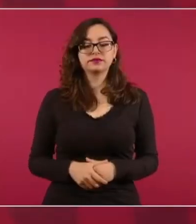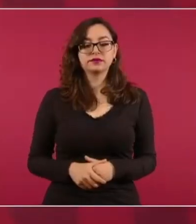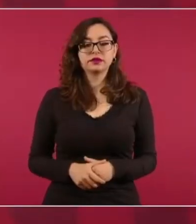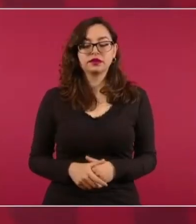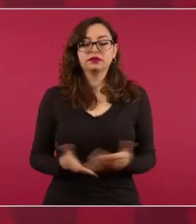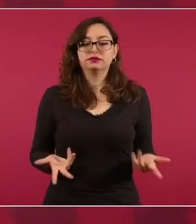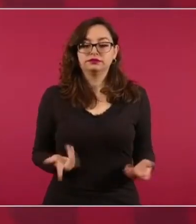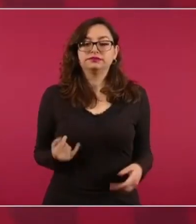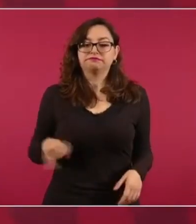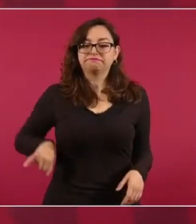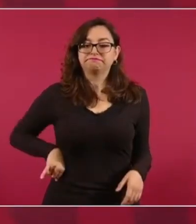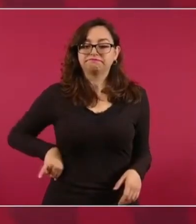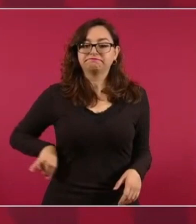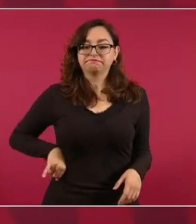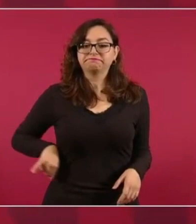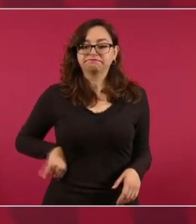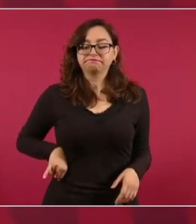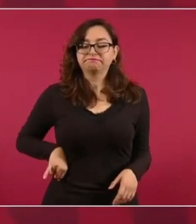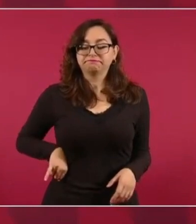empieza el conteo